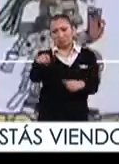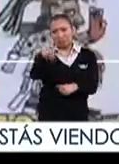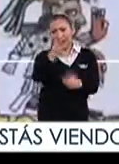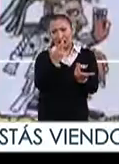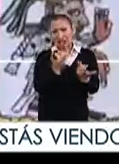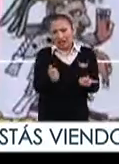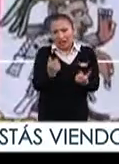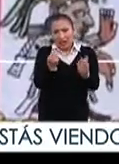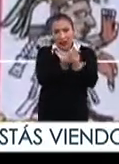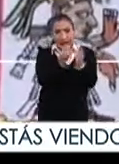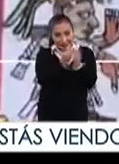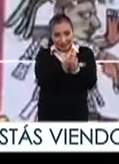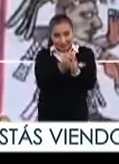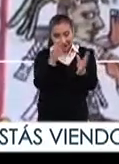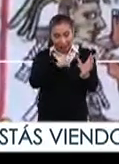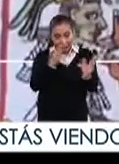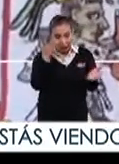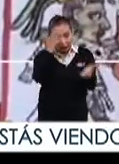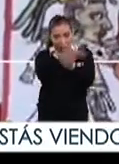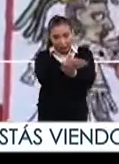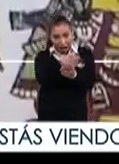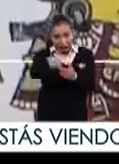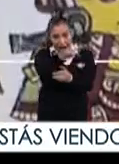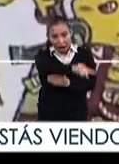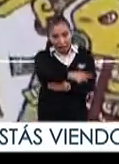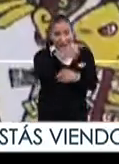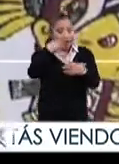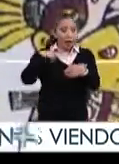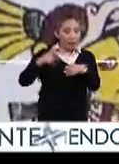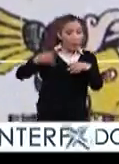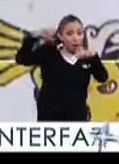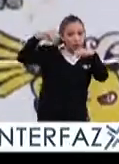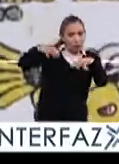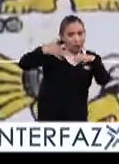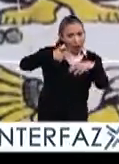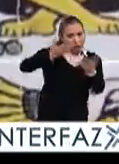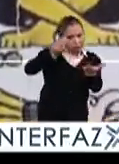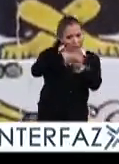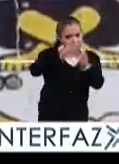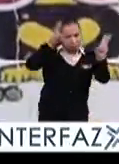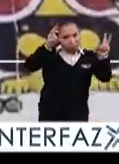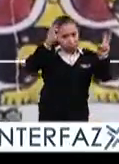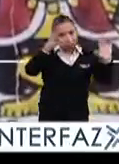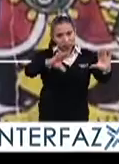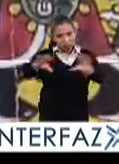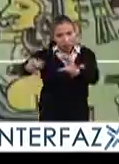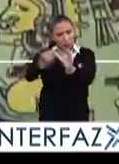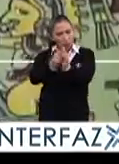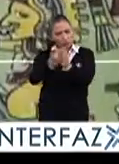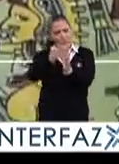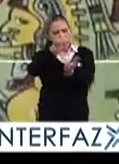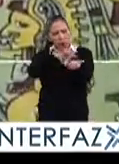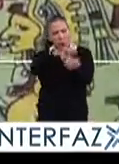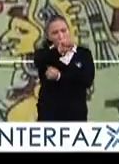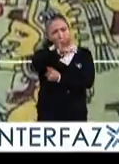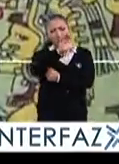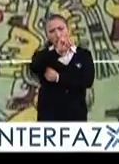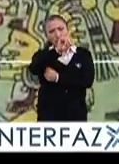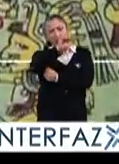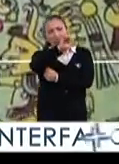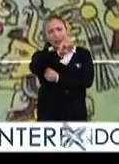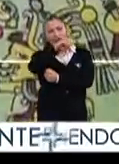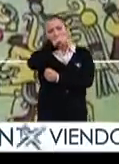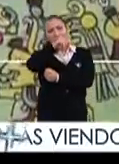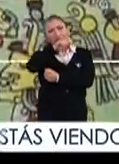en ninguna clase en el pueblo de la lluvia se dedica a dar cursos de códices en mixteco, que es algo que